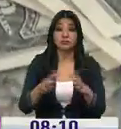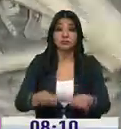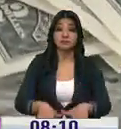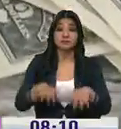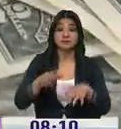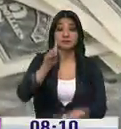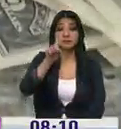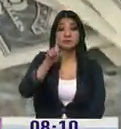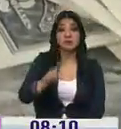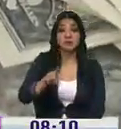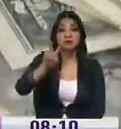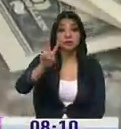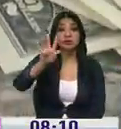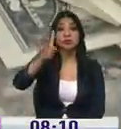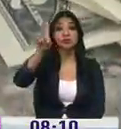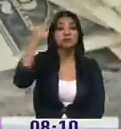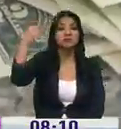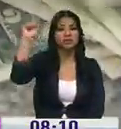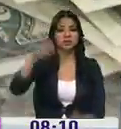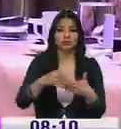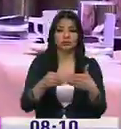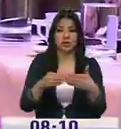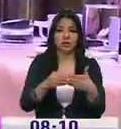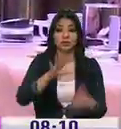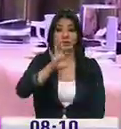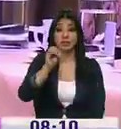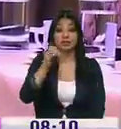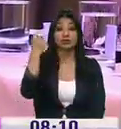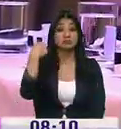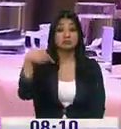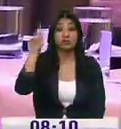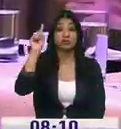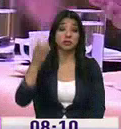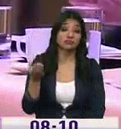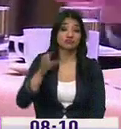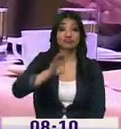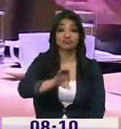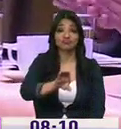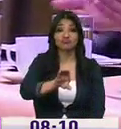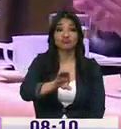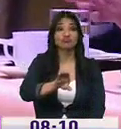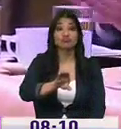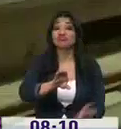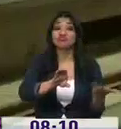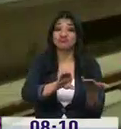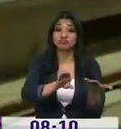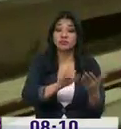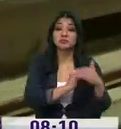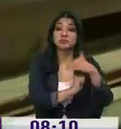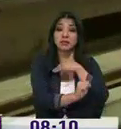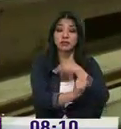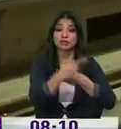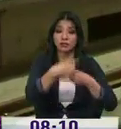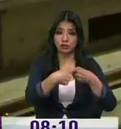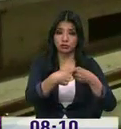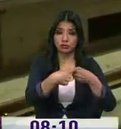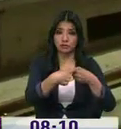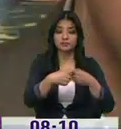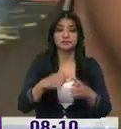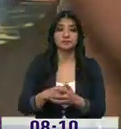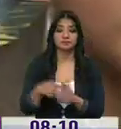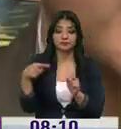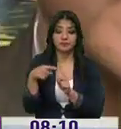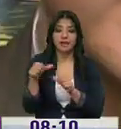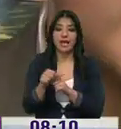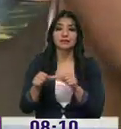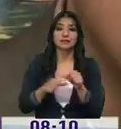1.251 millones de dólares, de los cuales 500 millones corresponden a la inversión que se realiza en el metro de Quito. Pablo Dávalos, asesor